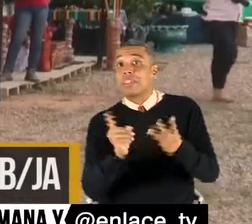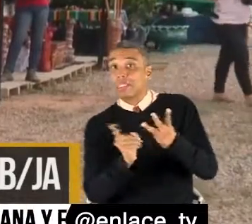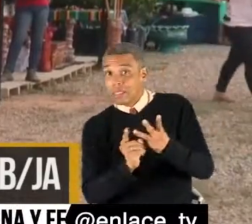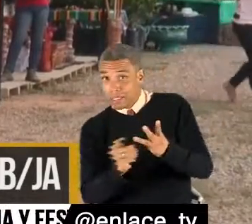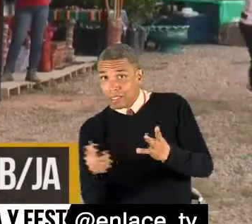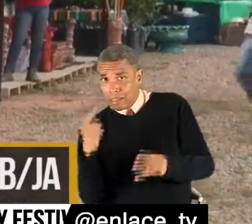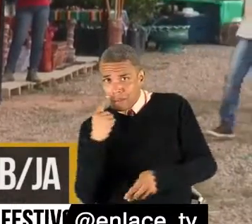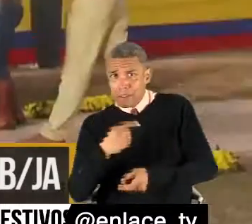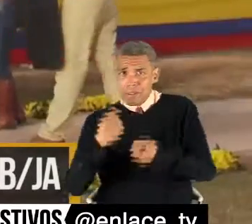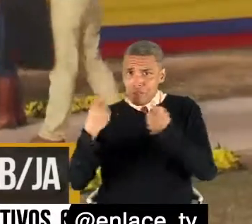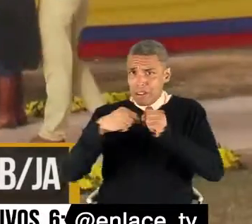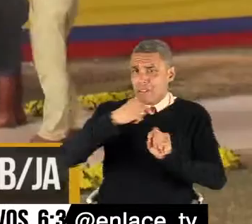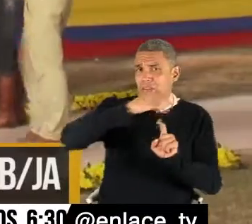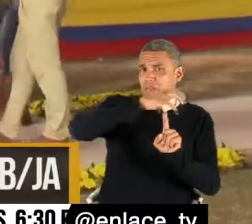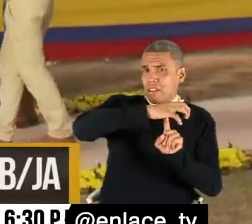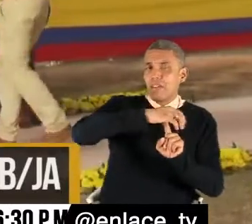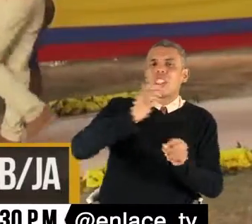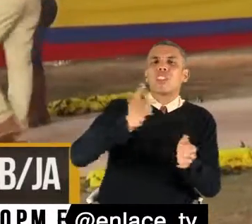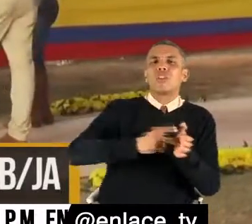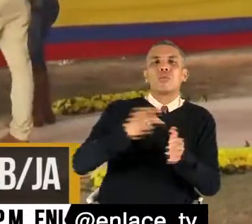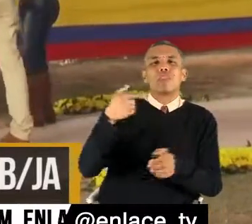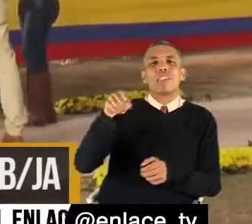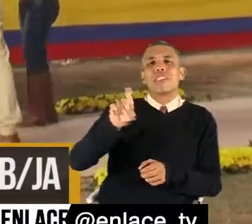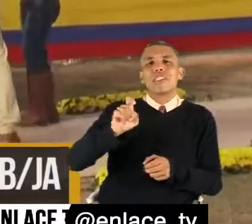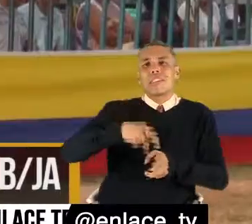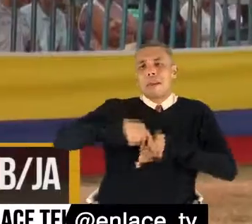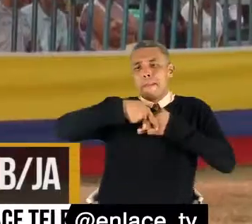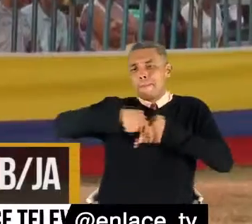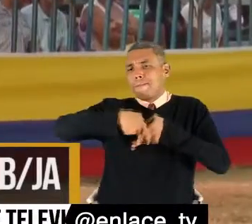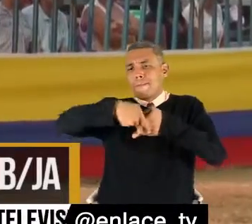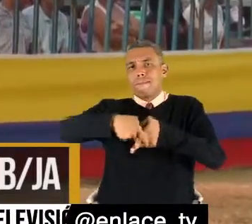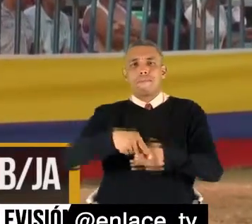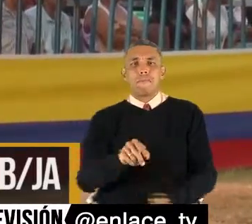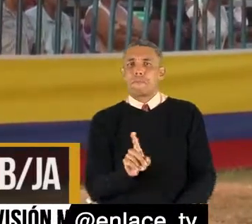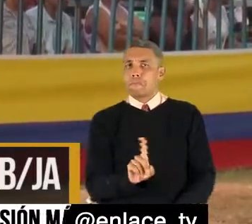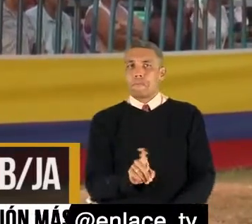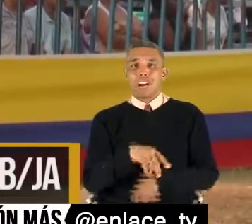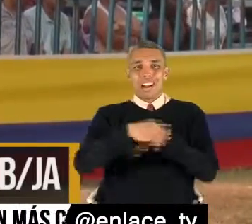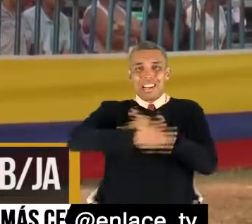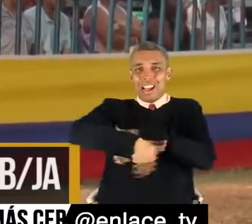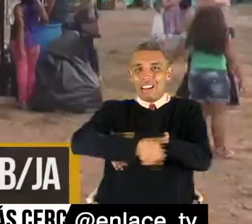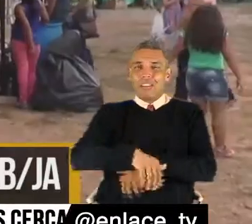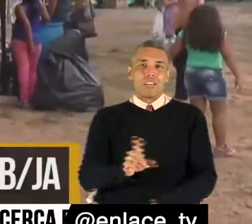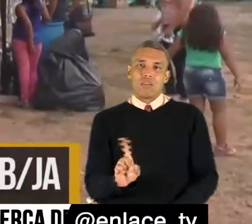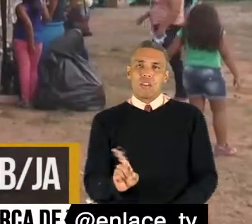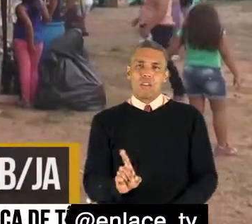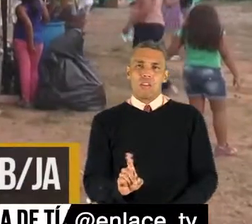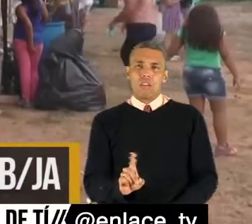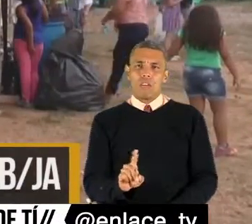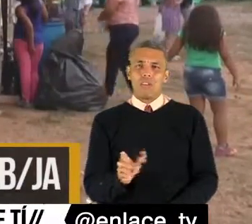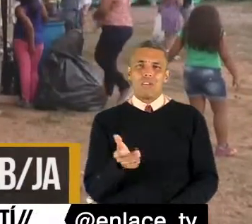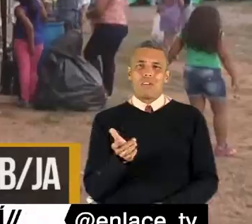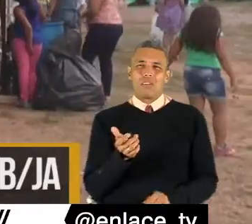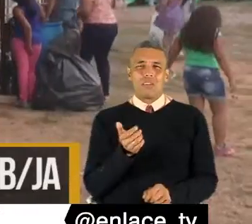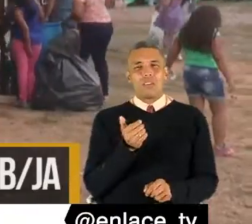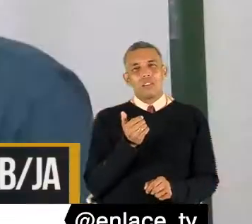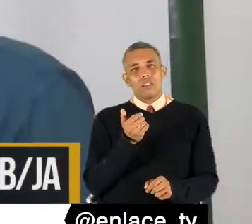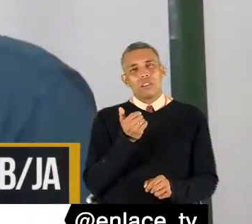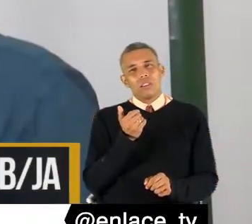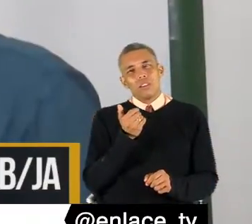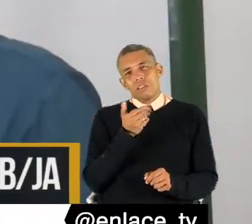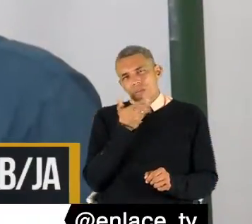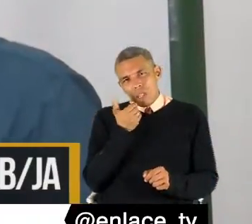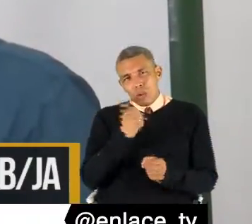2016 Feriagro no contará con la tradicional cabalgata, en su lugar se hará un recorrido en bicicleta por las principales vías de la ciudad. Dará